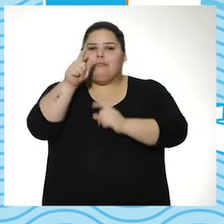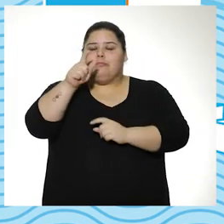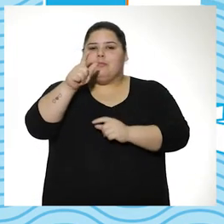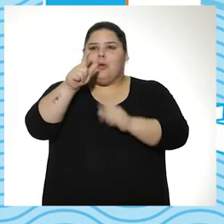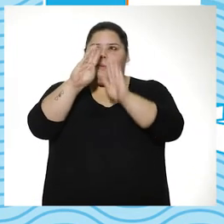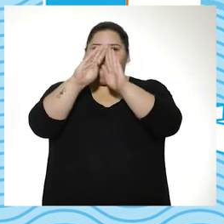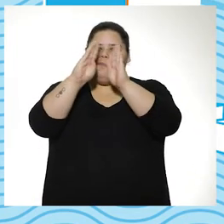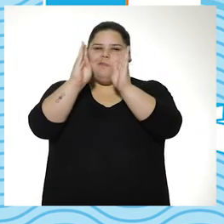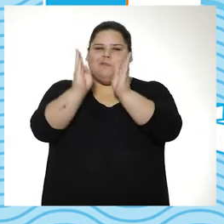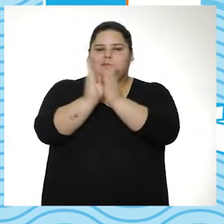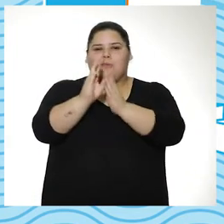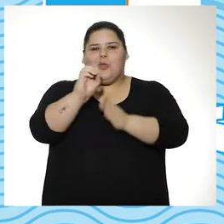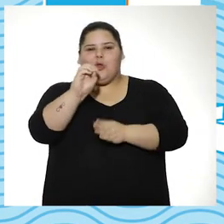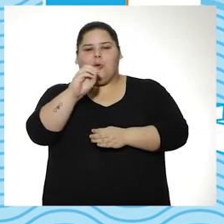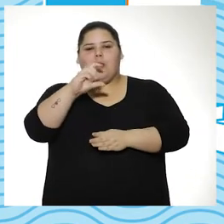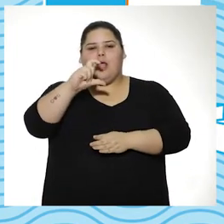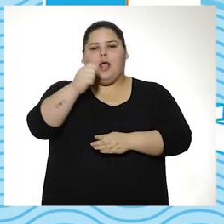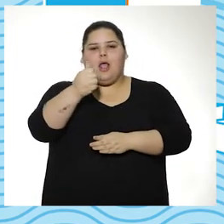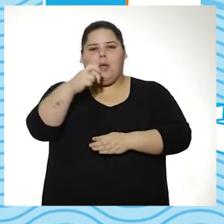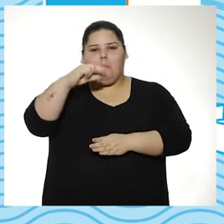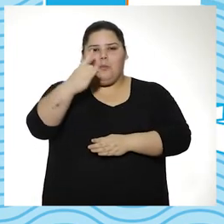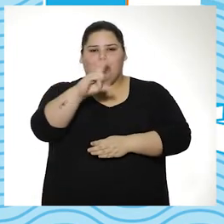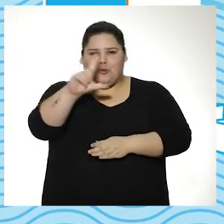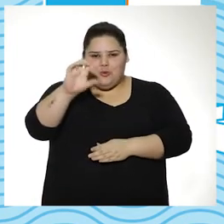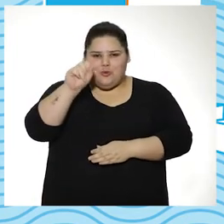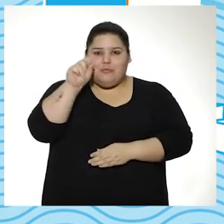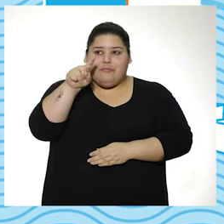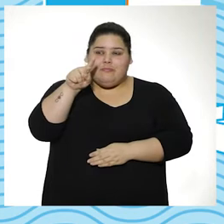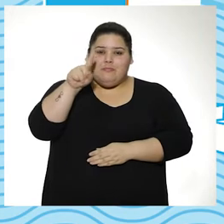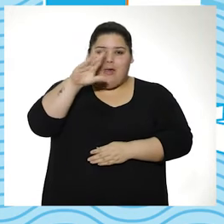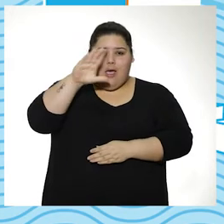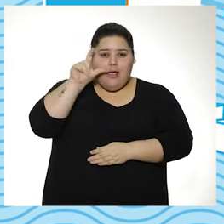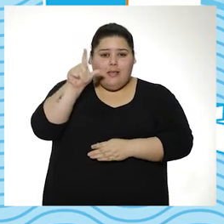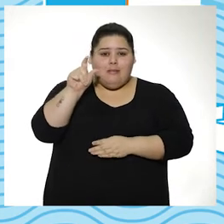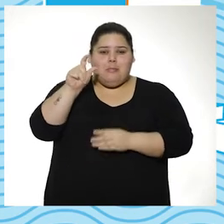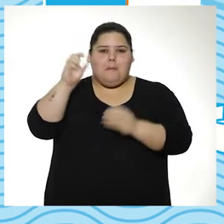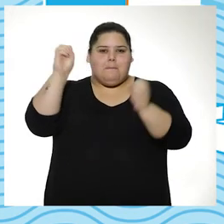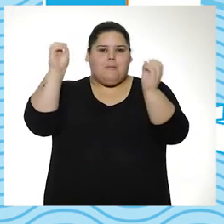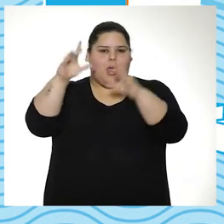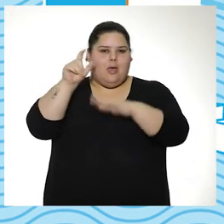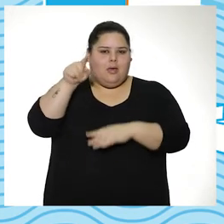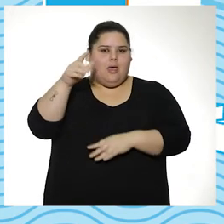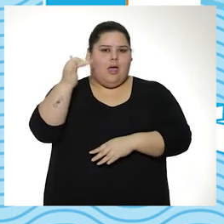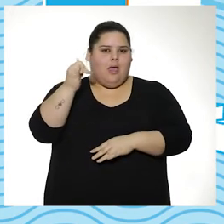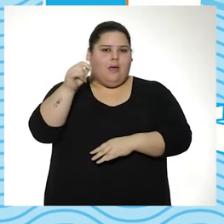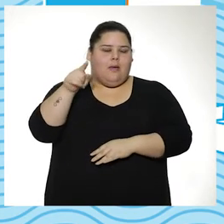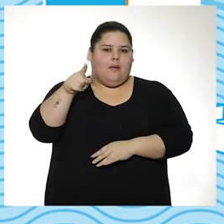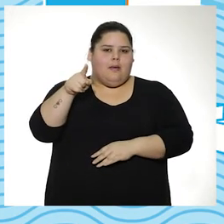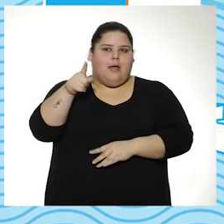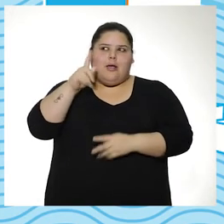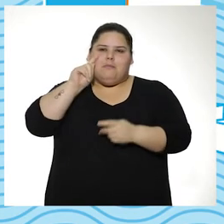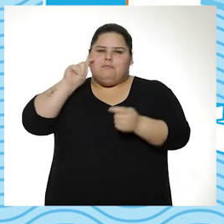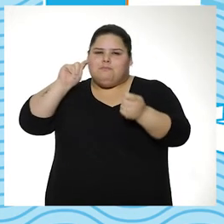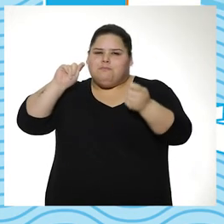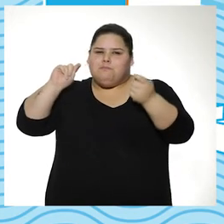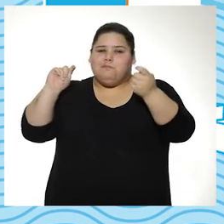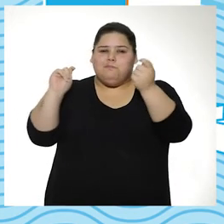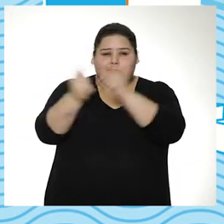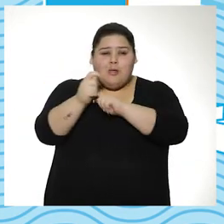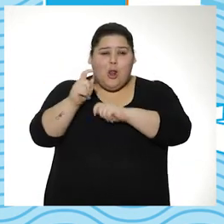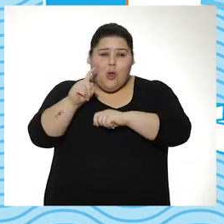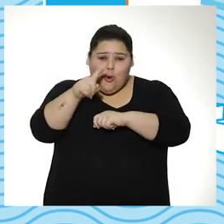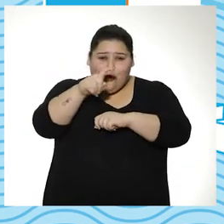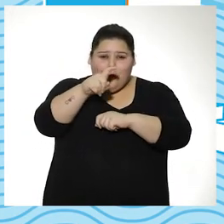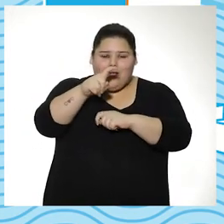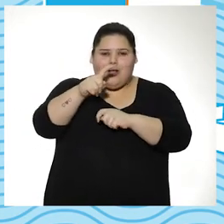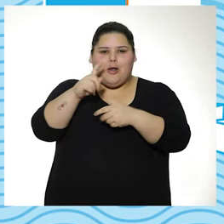rama, cubierta de una película llamada capullo, ahí sucedió la magia. Se transformó